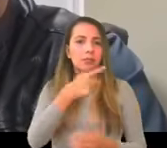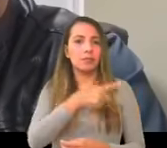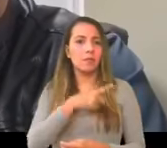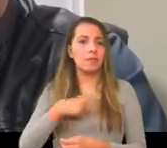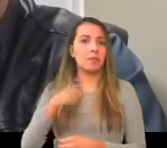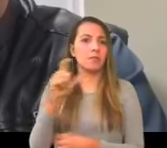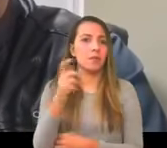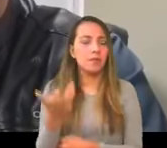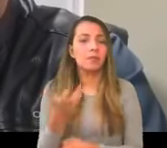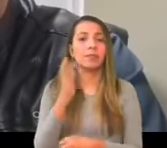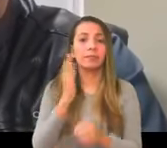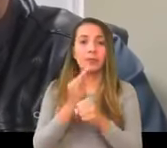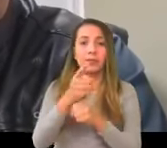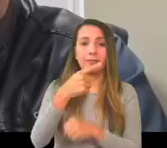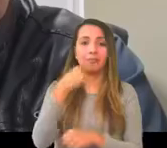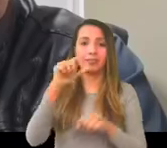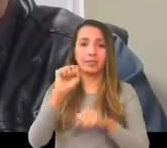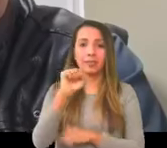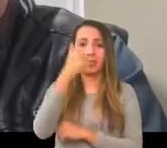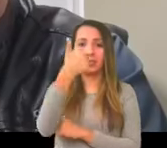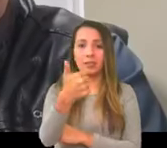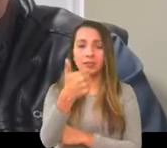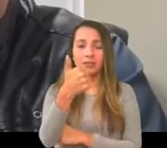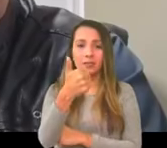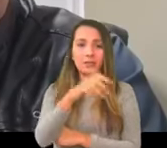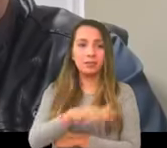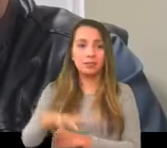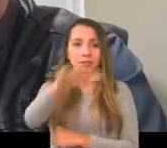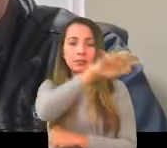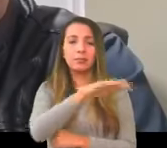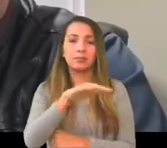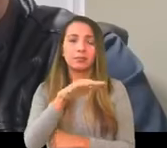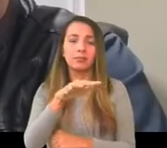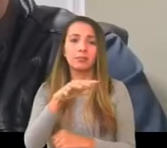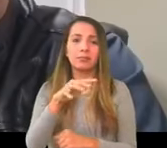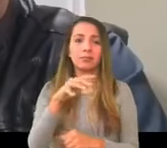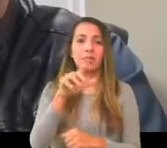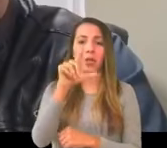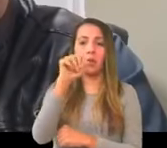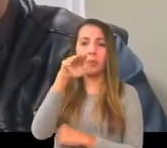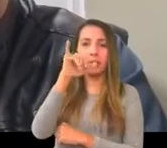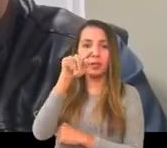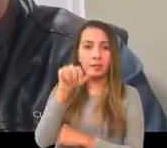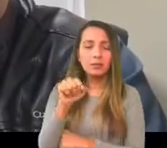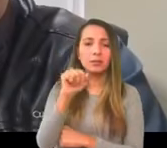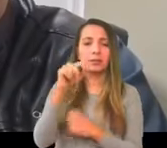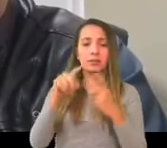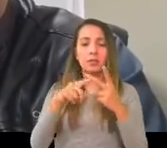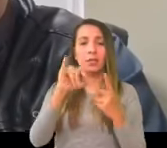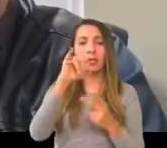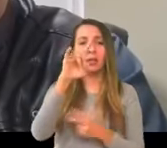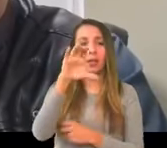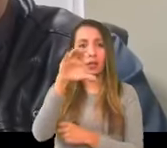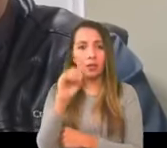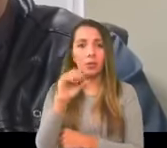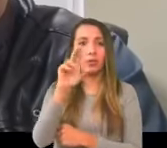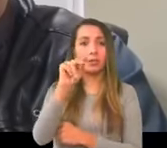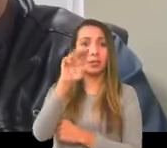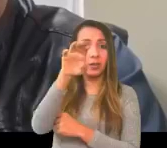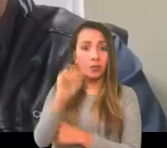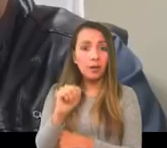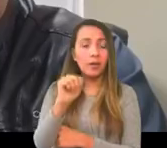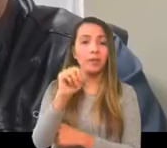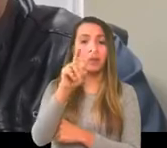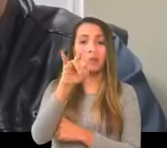de colonias, ya son 66, pero se incluye La Revolución, 17 de Abril, Lomitas, Indeco, Colonia 89, Francisco Villa, Villas